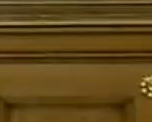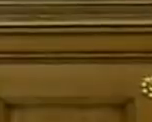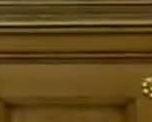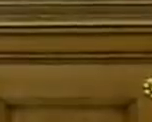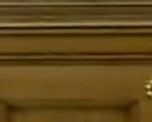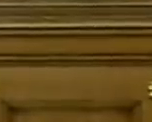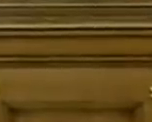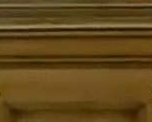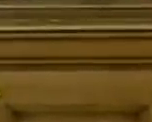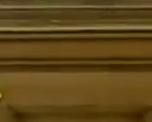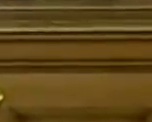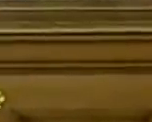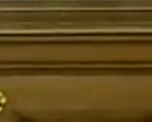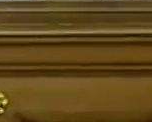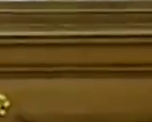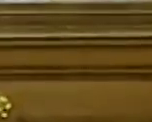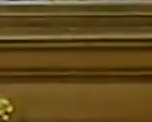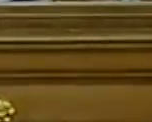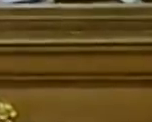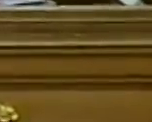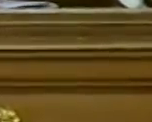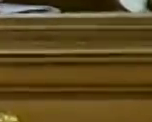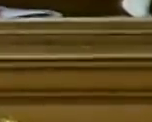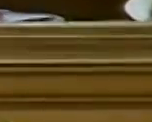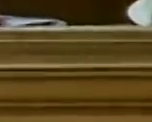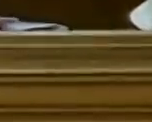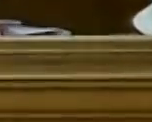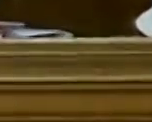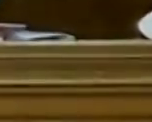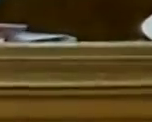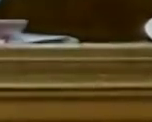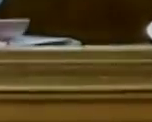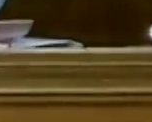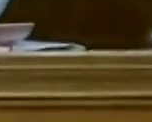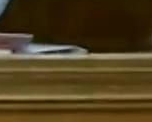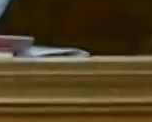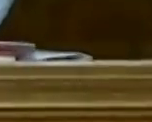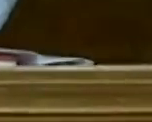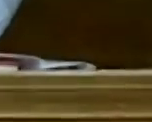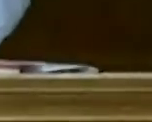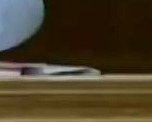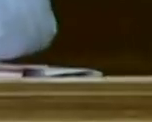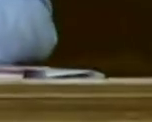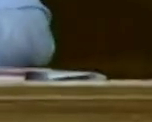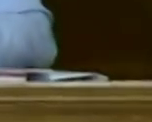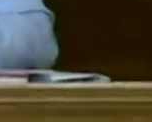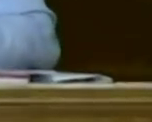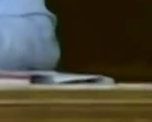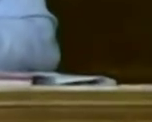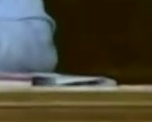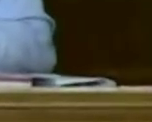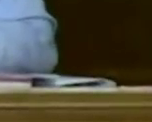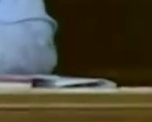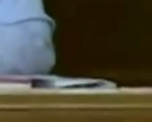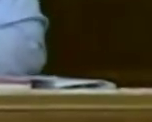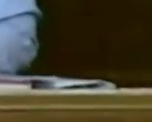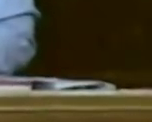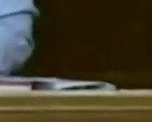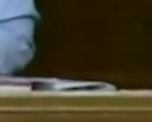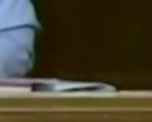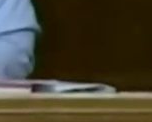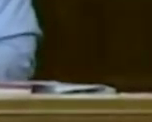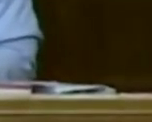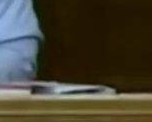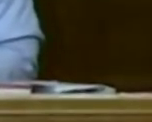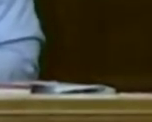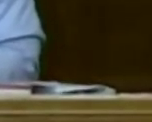generado y que los señores comerciantes, los usureros, usted los multa y le sacan la